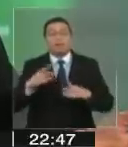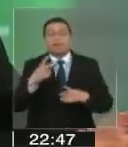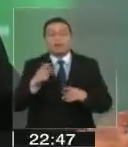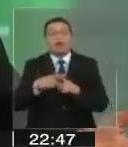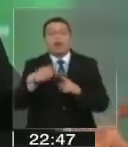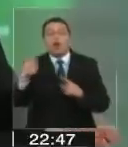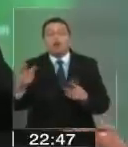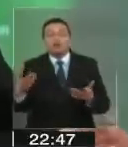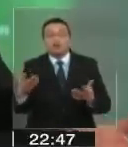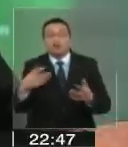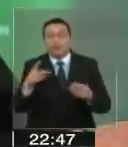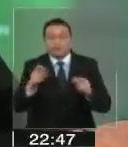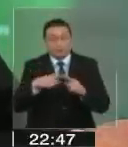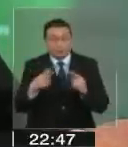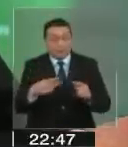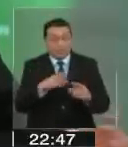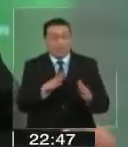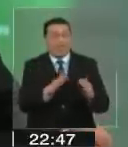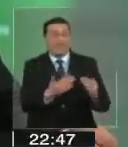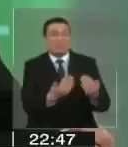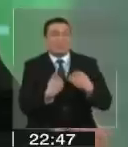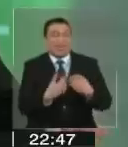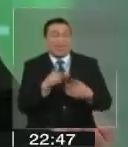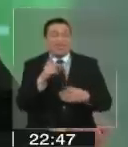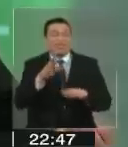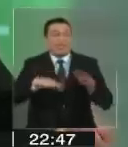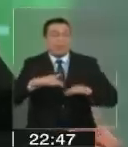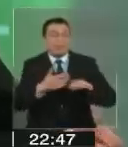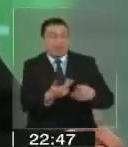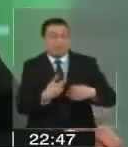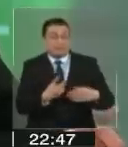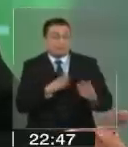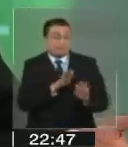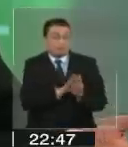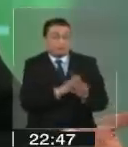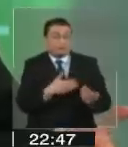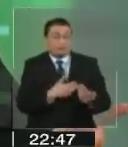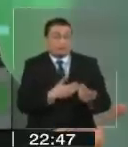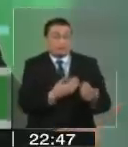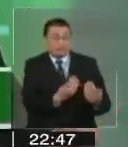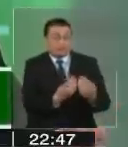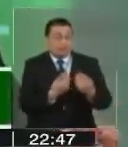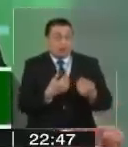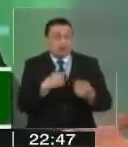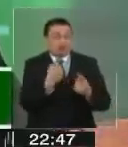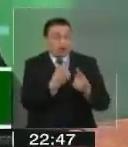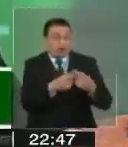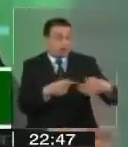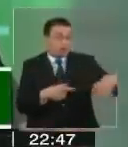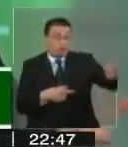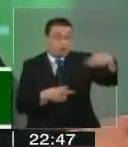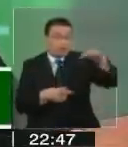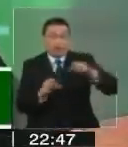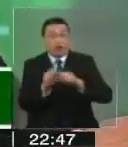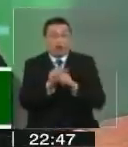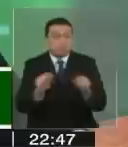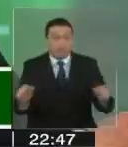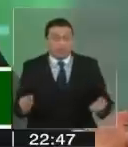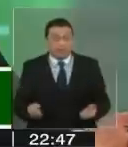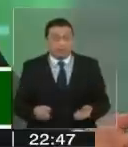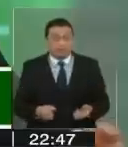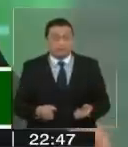depende del otro. Son 100% dependientes. Él puede estar en esta en una postura solamente todo un día si yo no lo